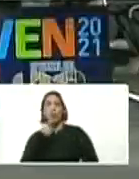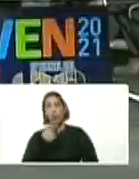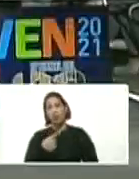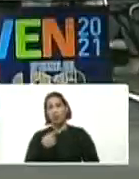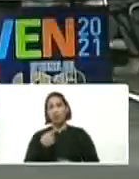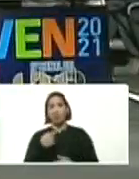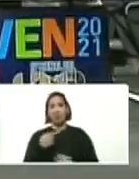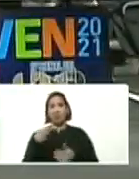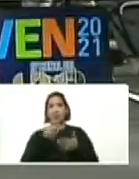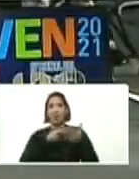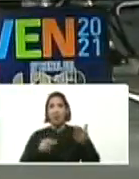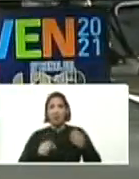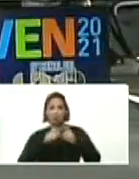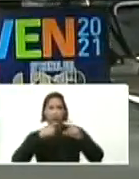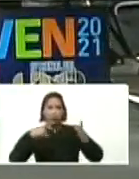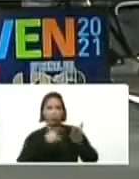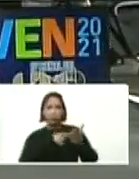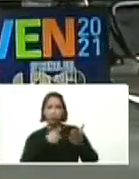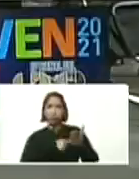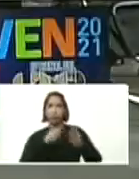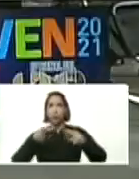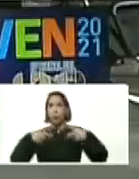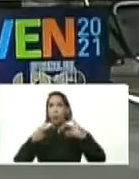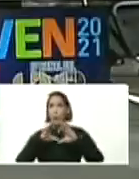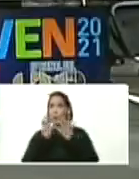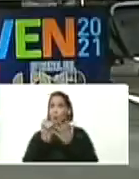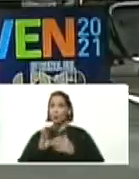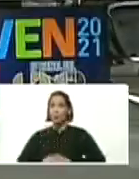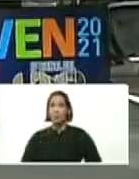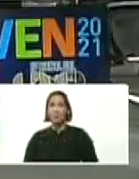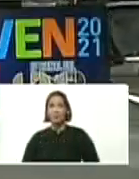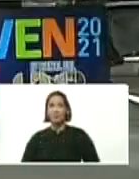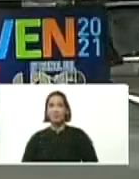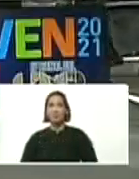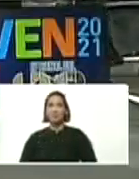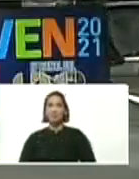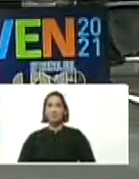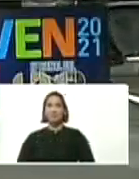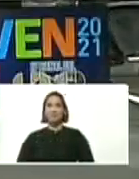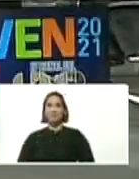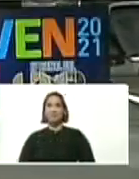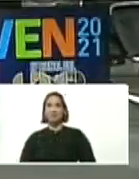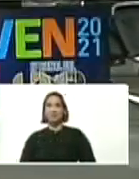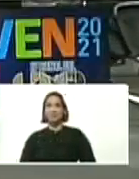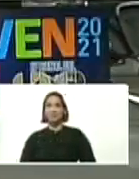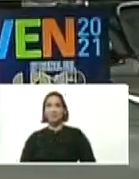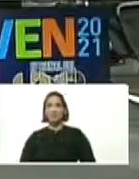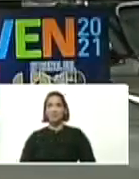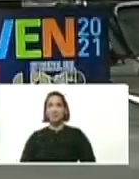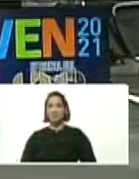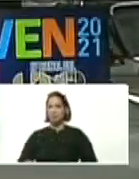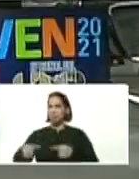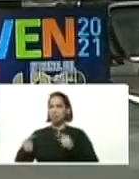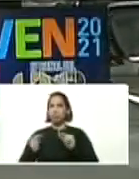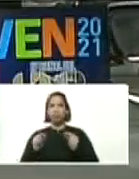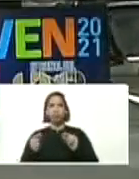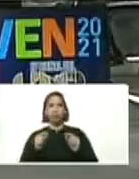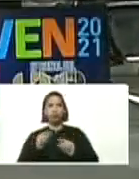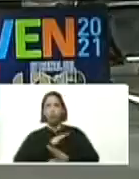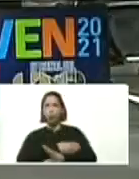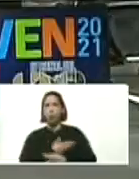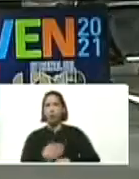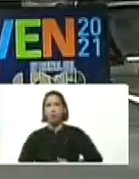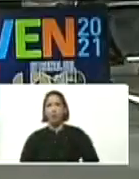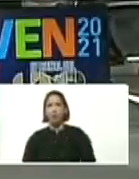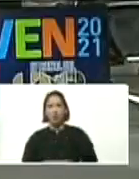digital. Bueno. Nuevo mundo. ¿Ah? Hay una confrontación. Una confrontación durísima que hay